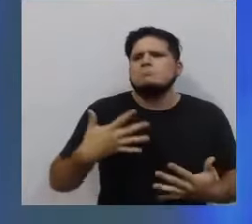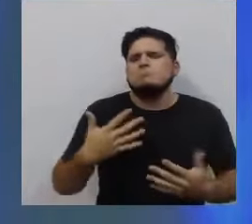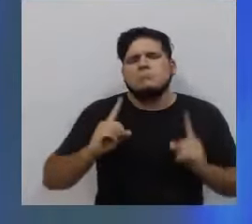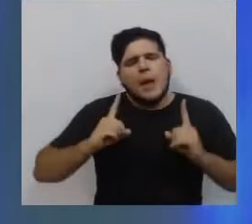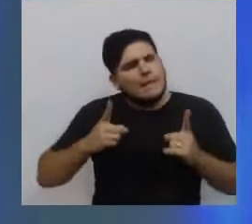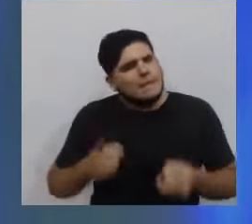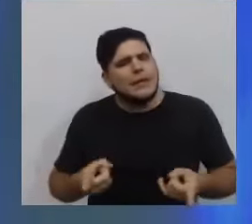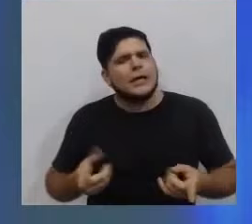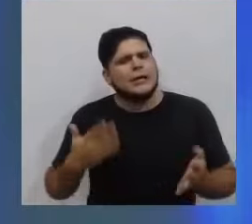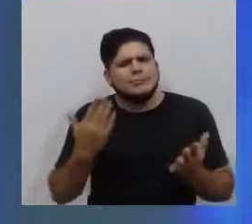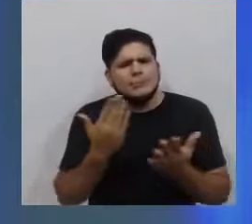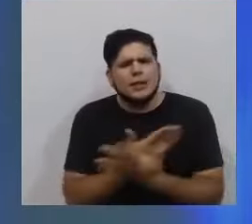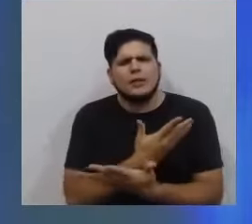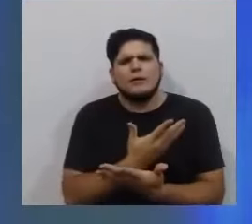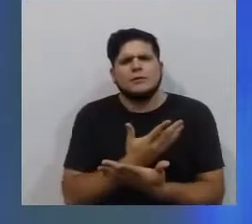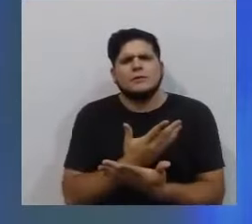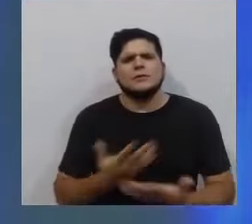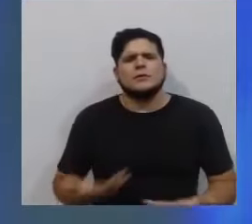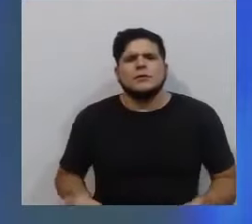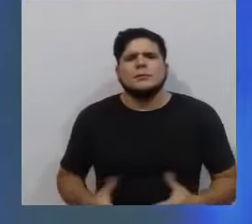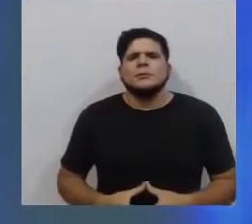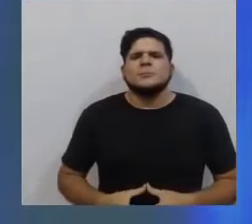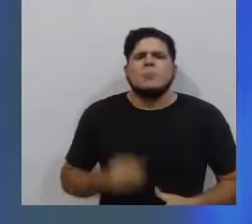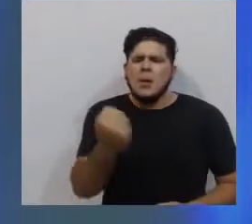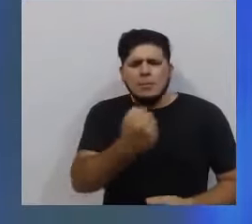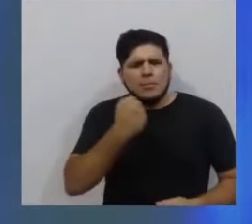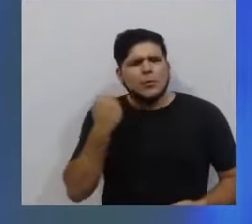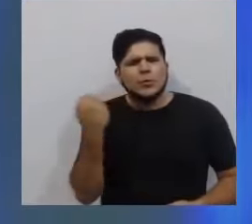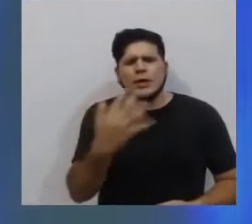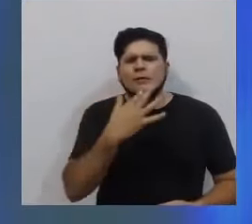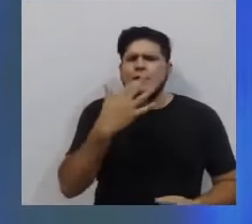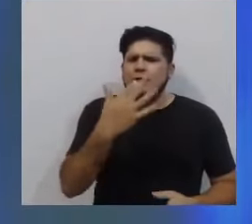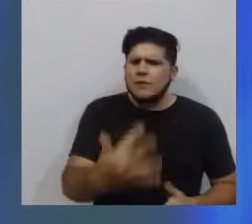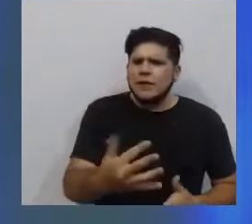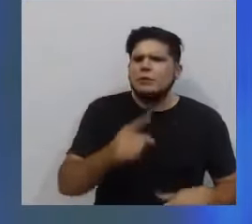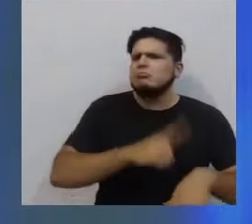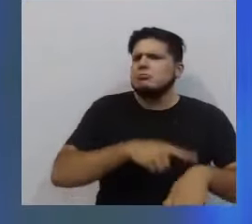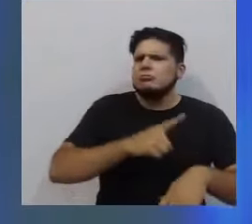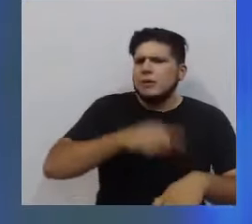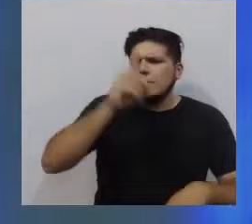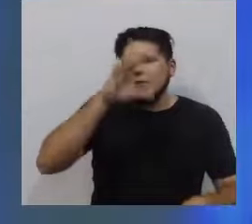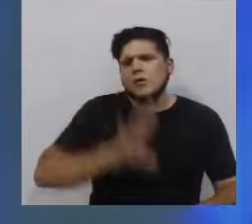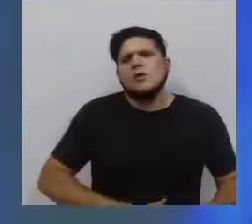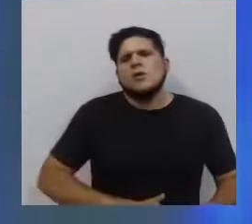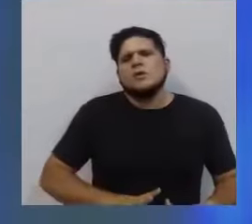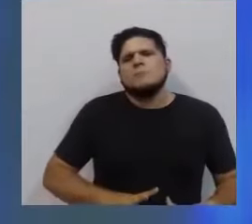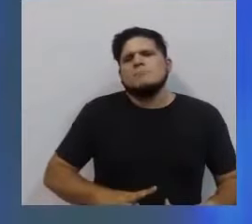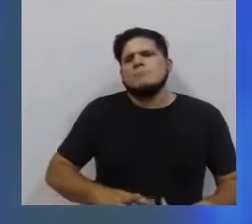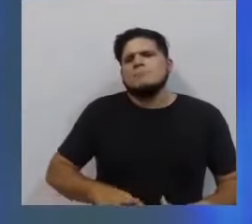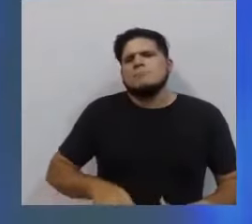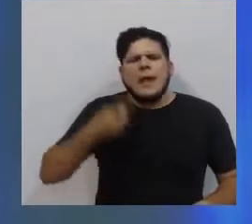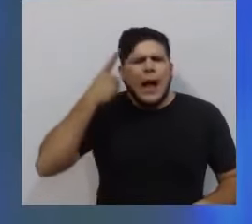eso la palabra de dios nos enseñan yo decía al principio que dios no dirección para que seamos sabios en